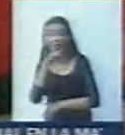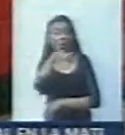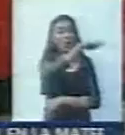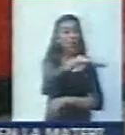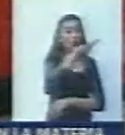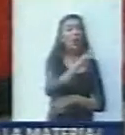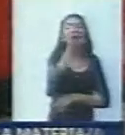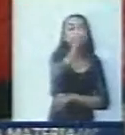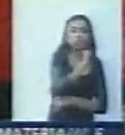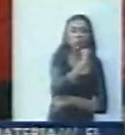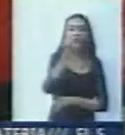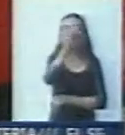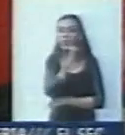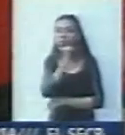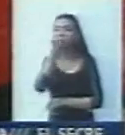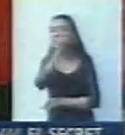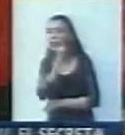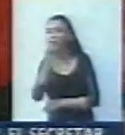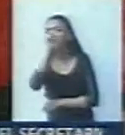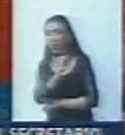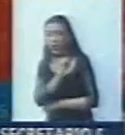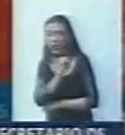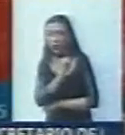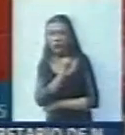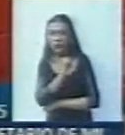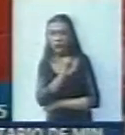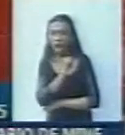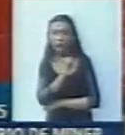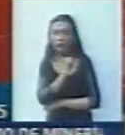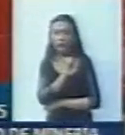comunidad, por lo que le hace falta a nuestra ciudad para seguir trabajando, para seguir avanzando.